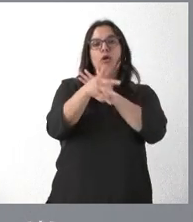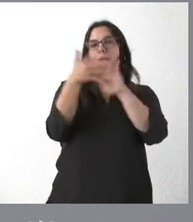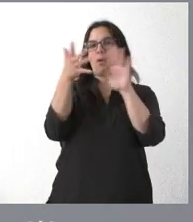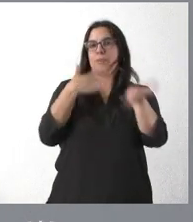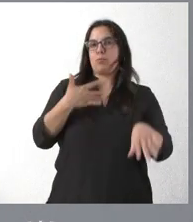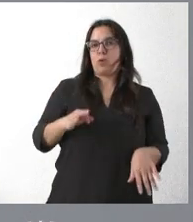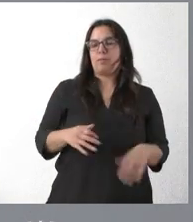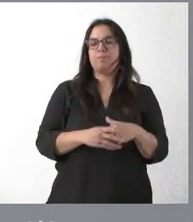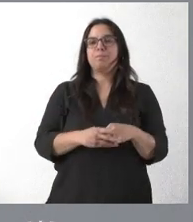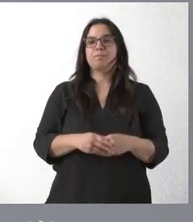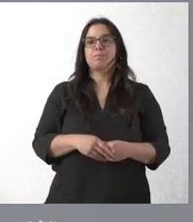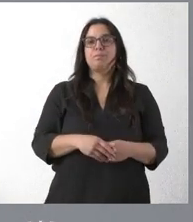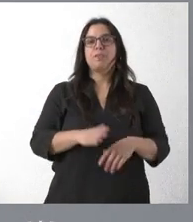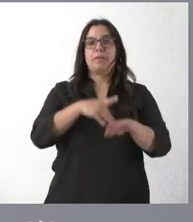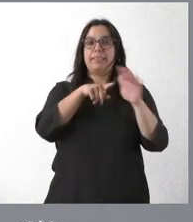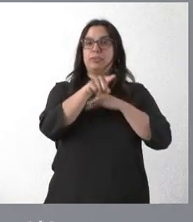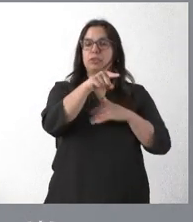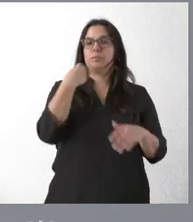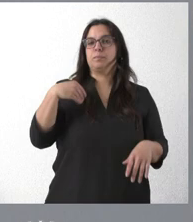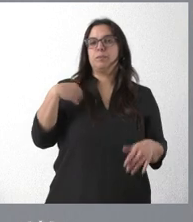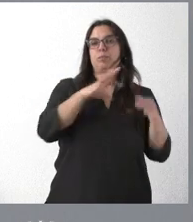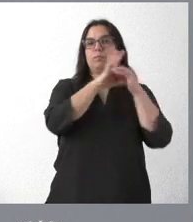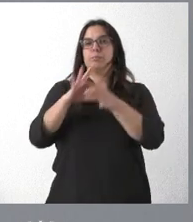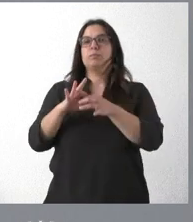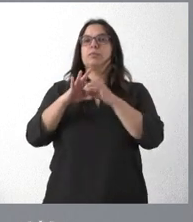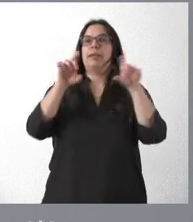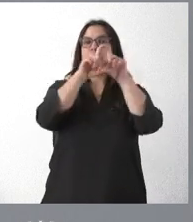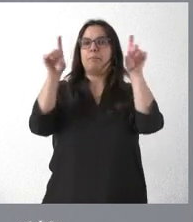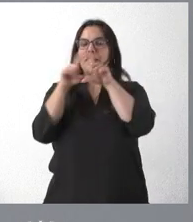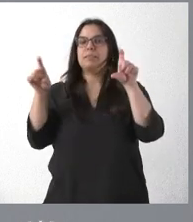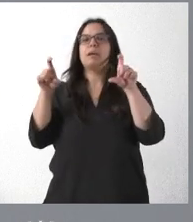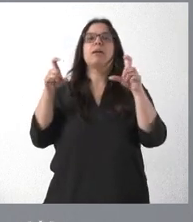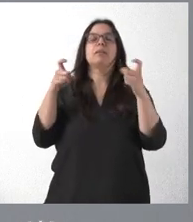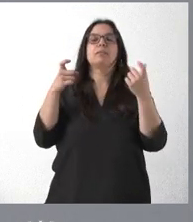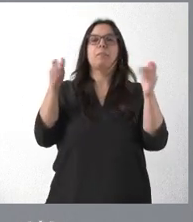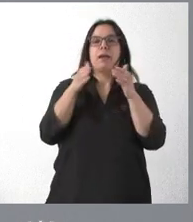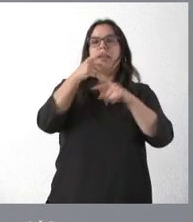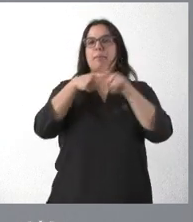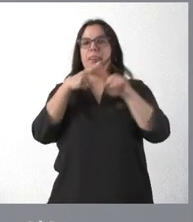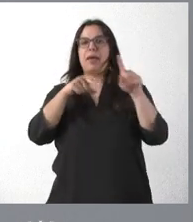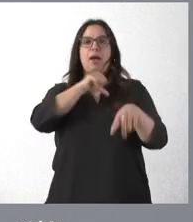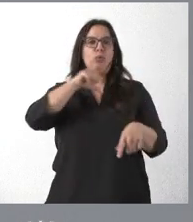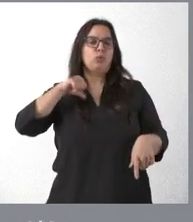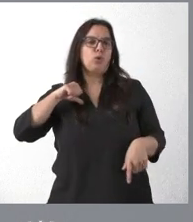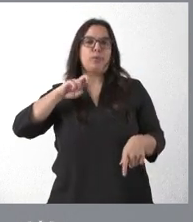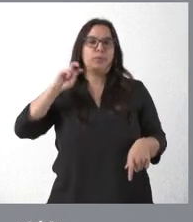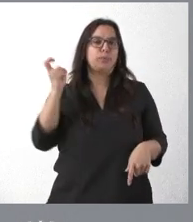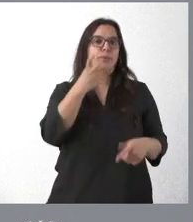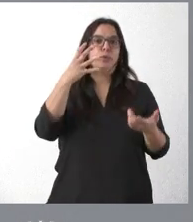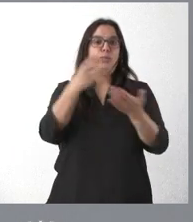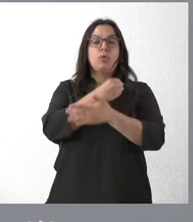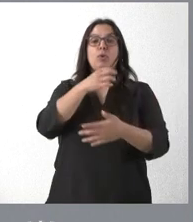en la gestión de las relaciones con las empresas con las pymes con los autónomos que en muchos casos lógicamente pues